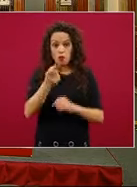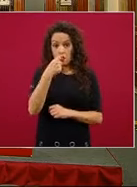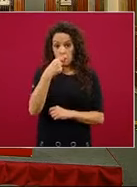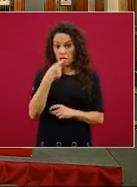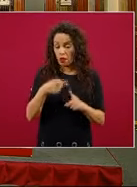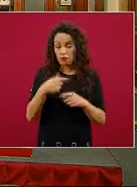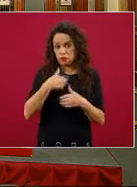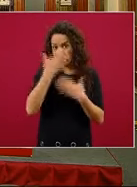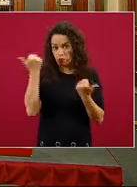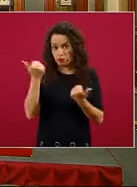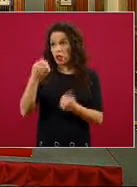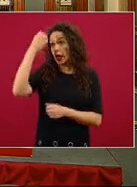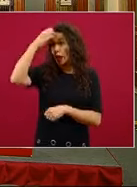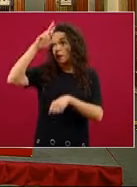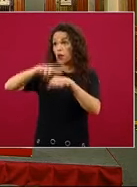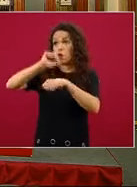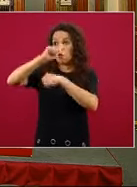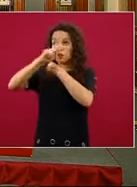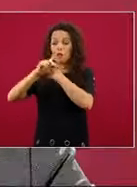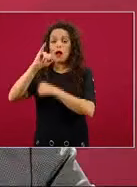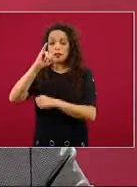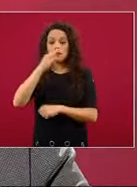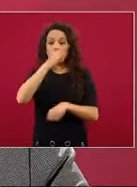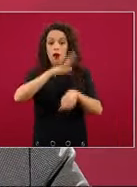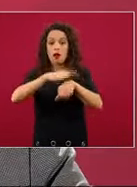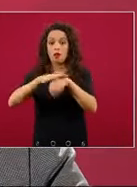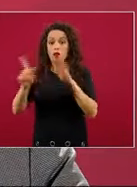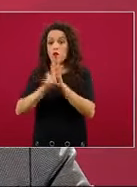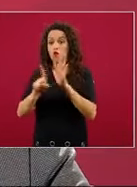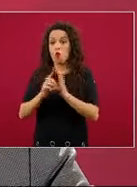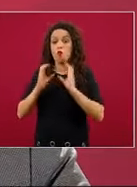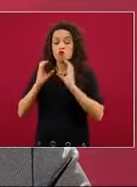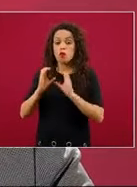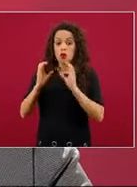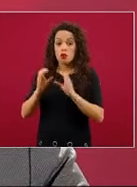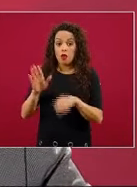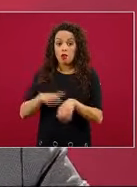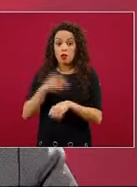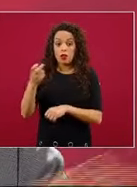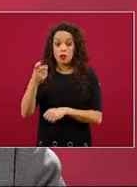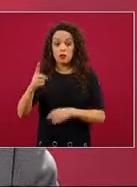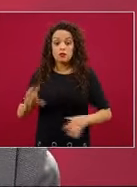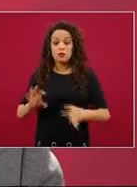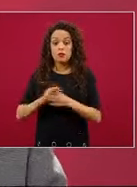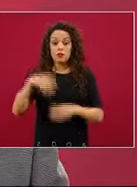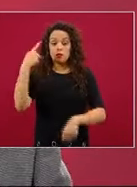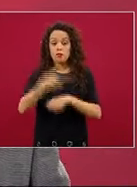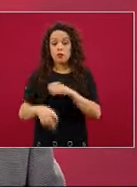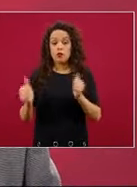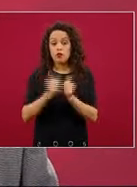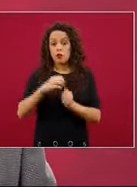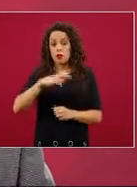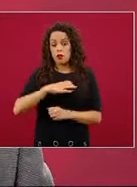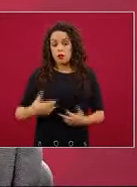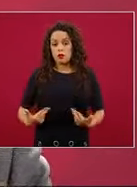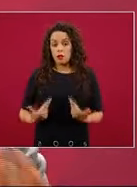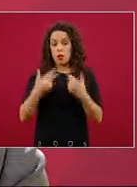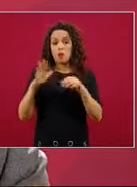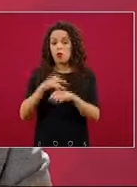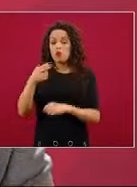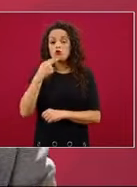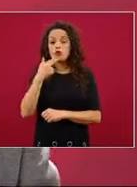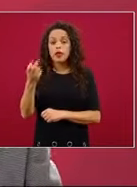en el extranjero ha habido algunas alertas sanitarias respecto a una presunta vinculación del riesgo de cáncer y el uso de metformina.